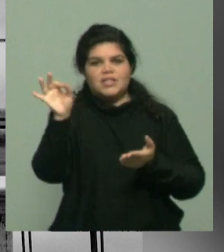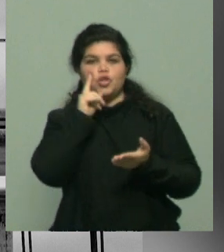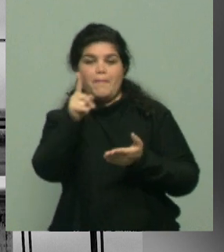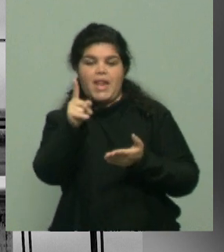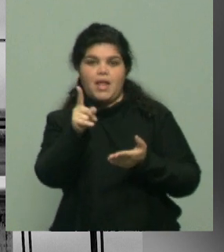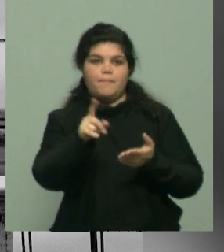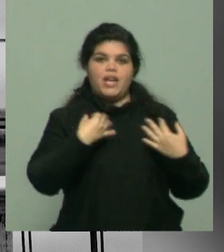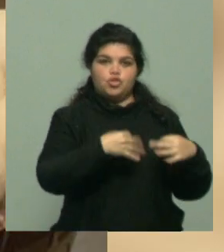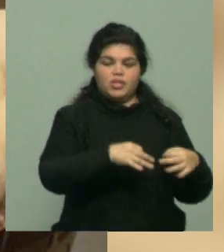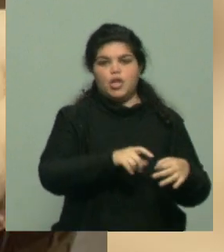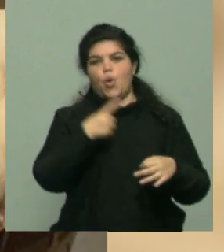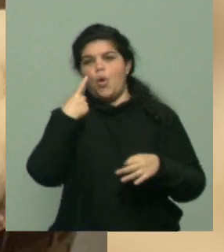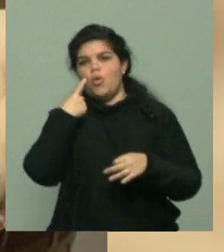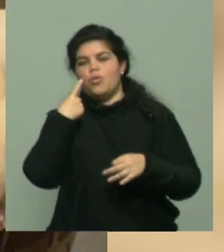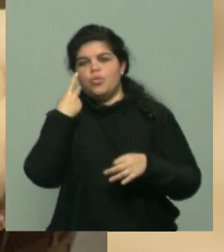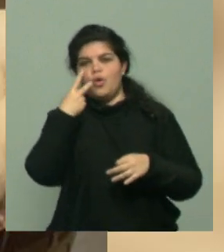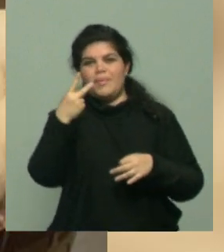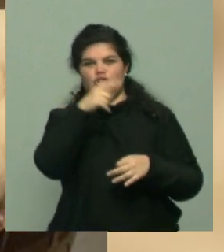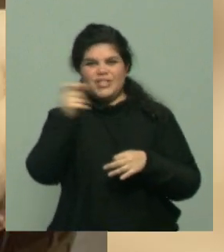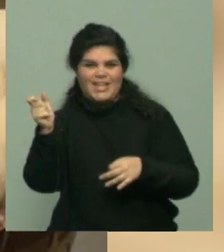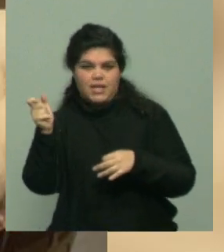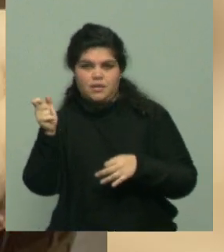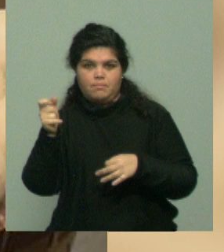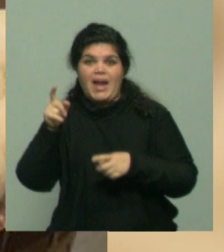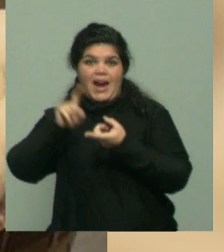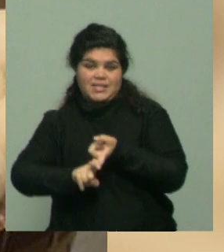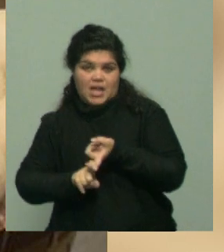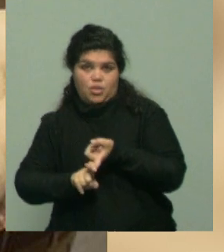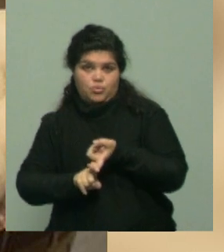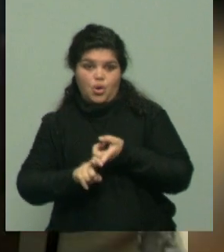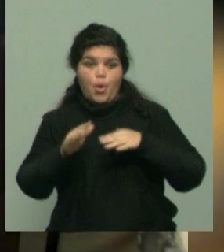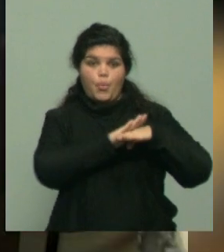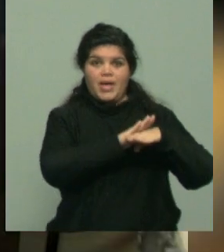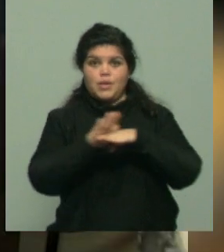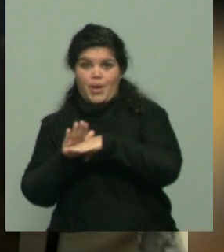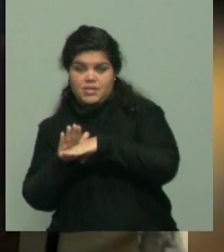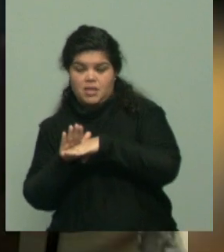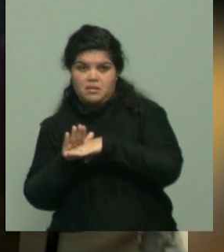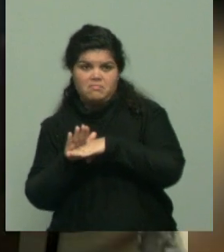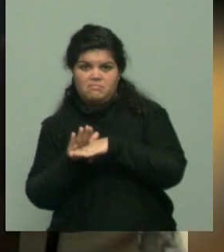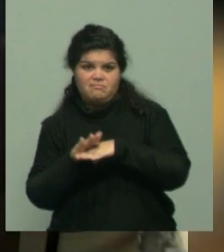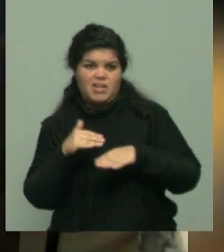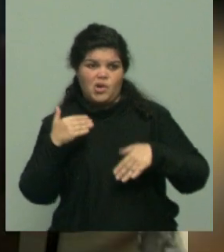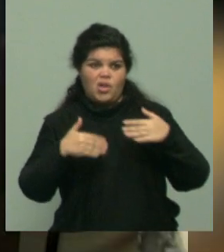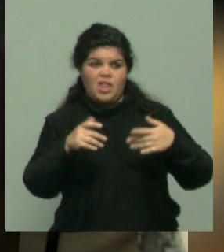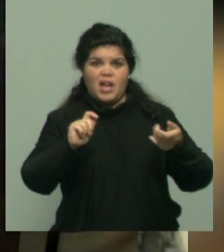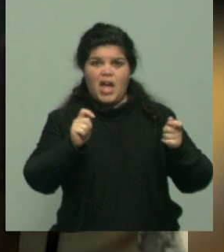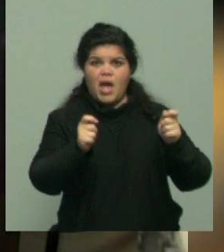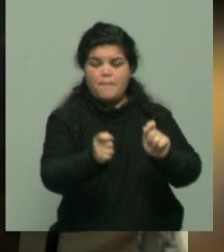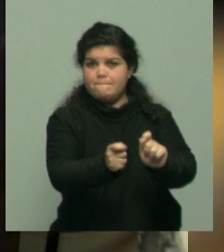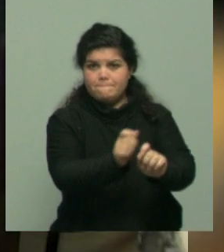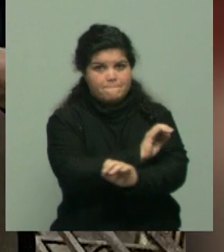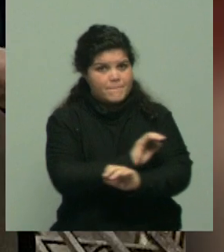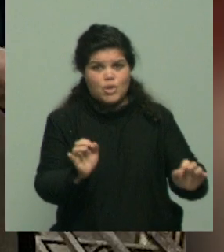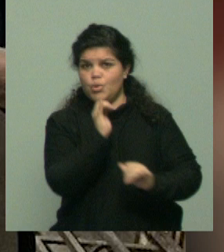solteros y 2.100.000 para los casados, pero no se habla prácticamente nada de esta reforma que entra en vigencia y